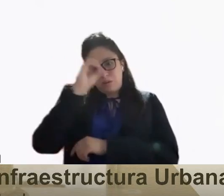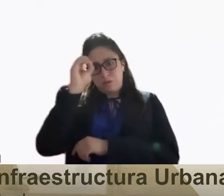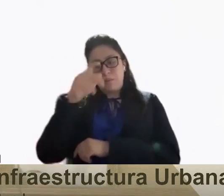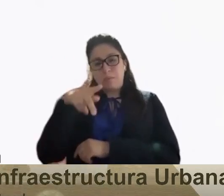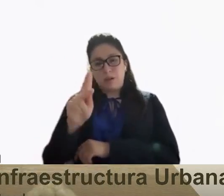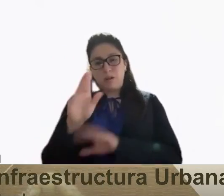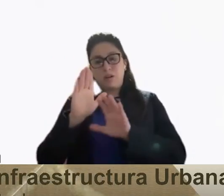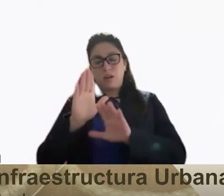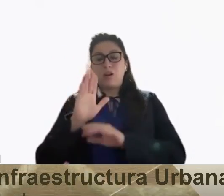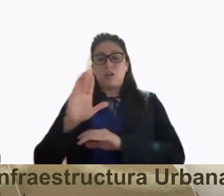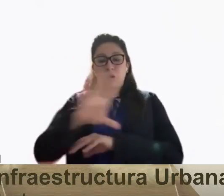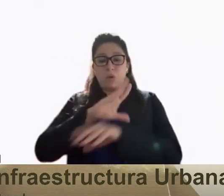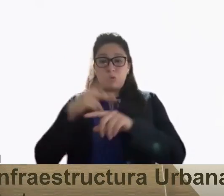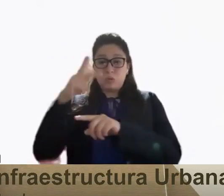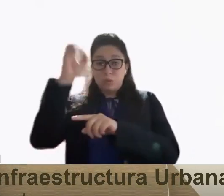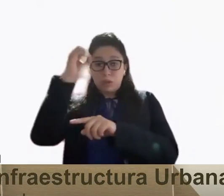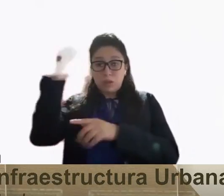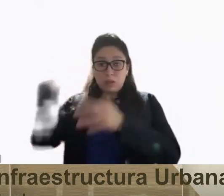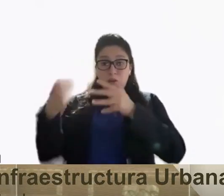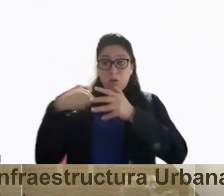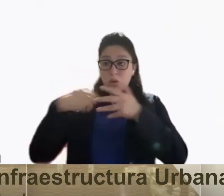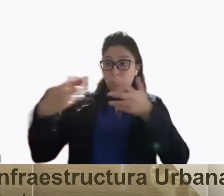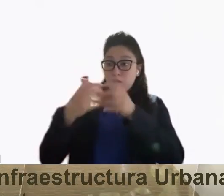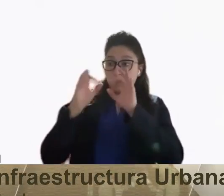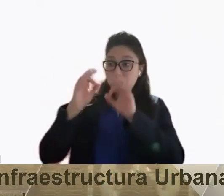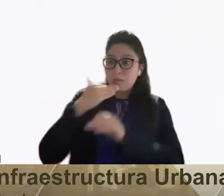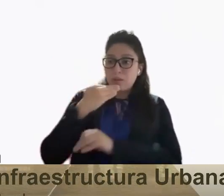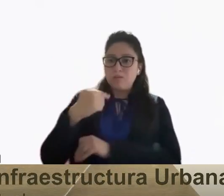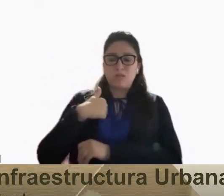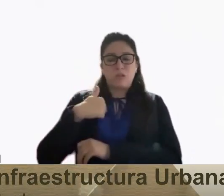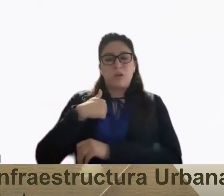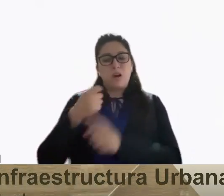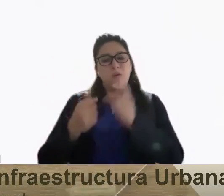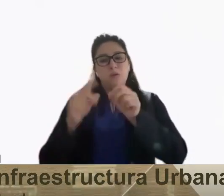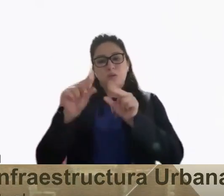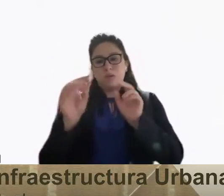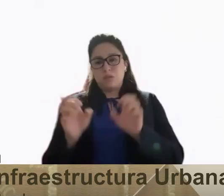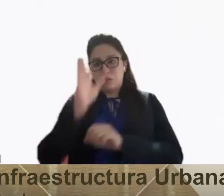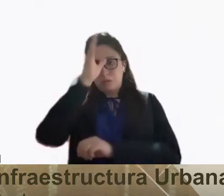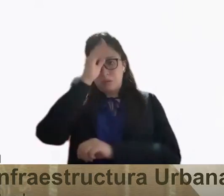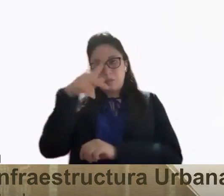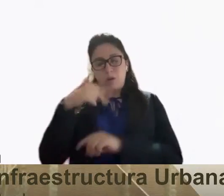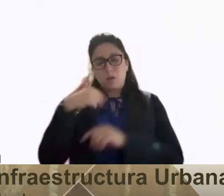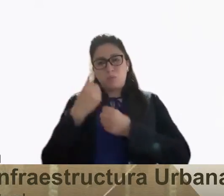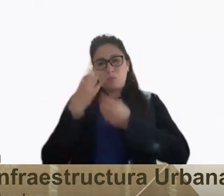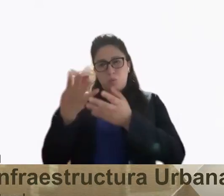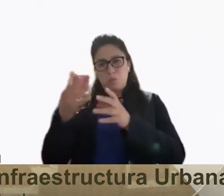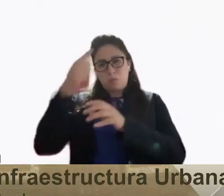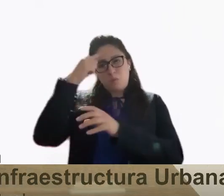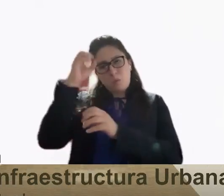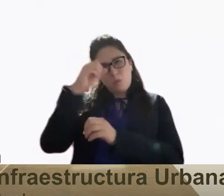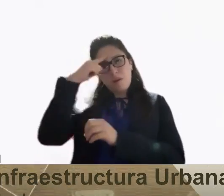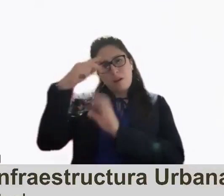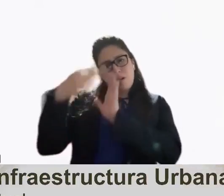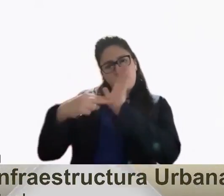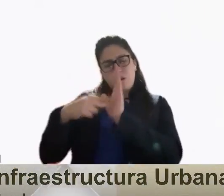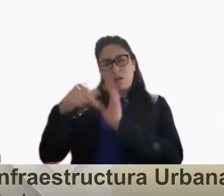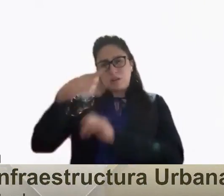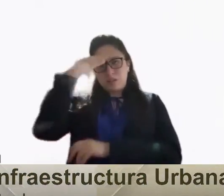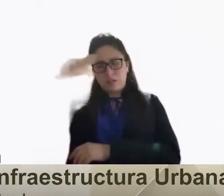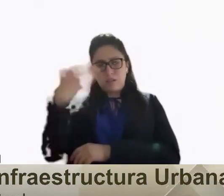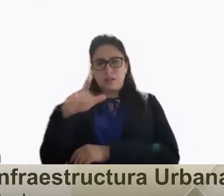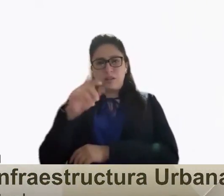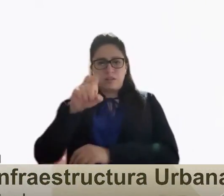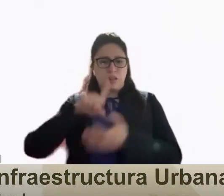todas ellas. Primero, compartirle que, como usted bien sabe, llevamos un avance importante en